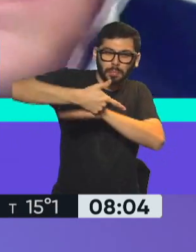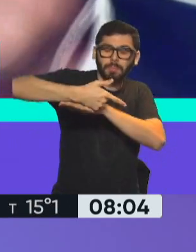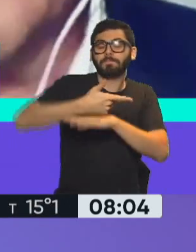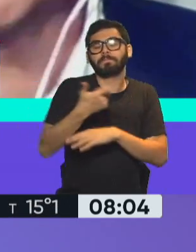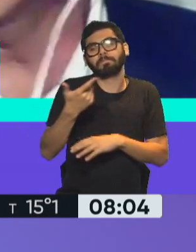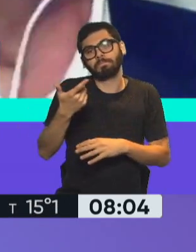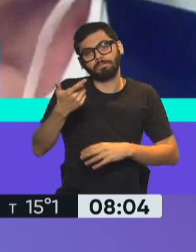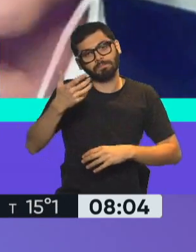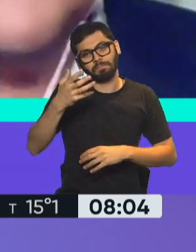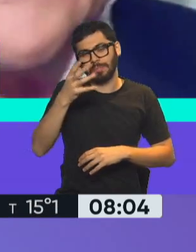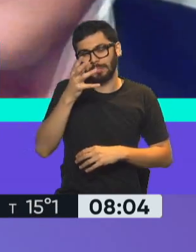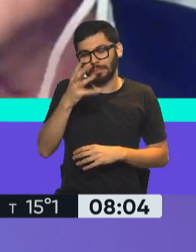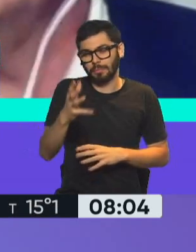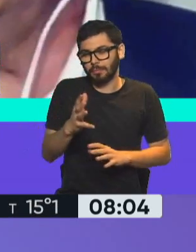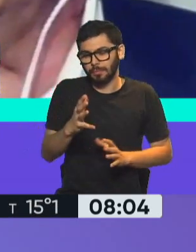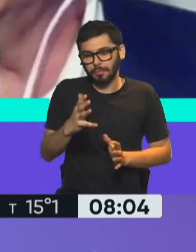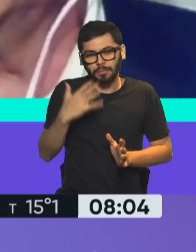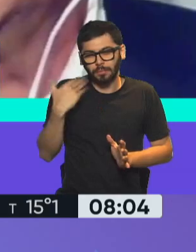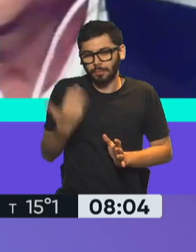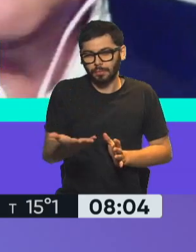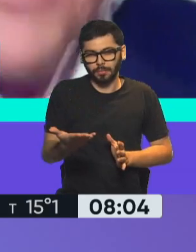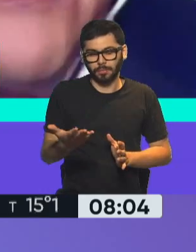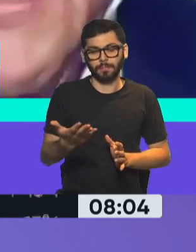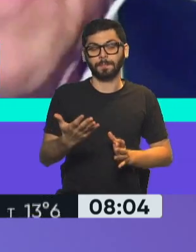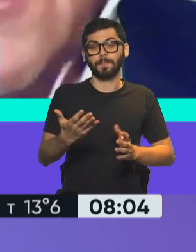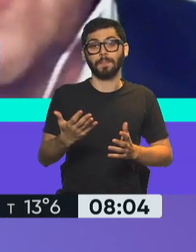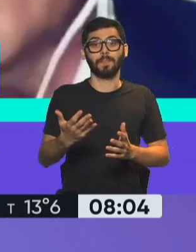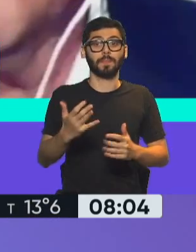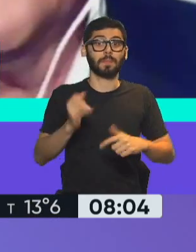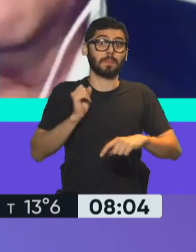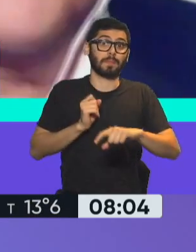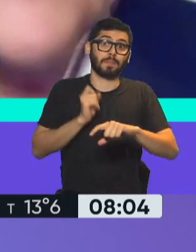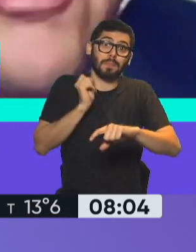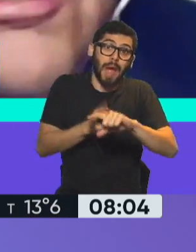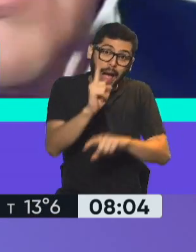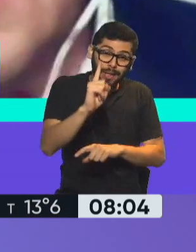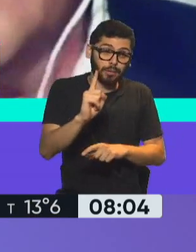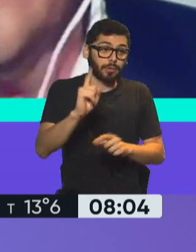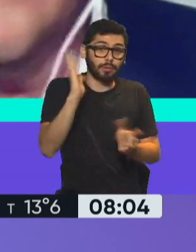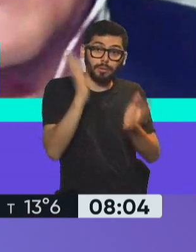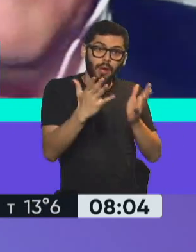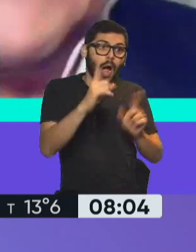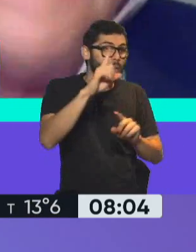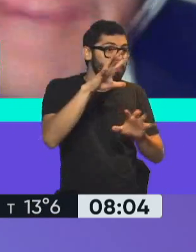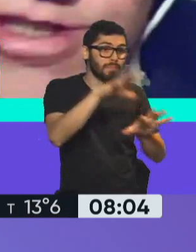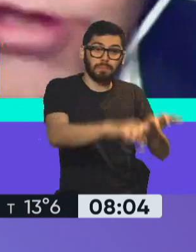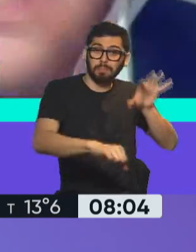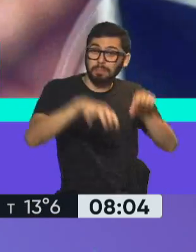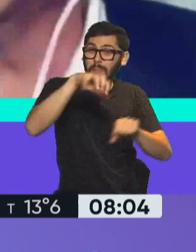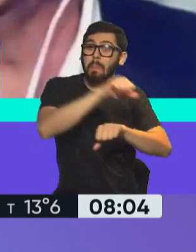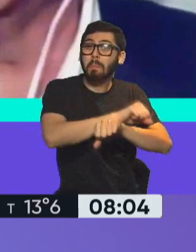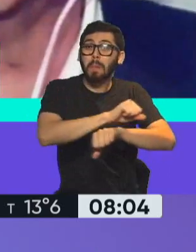aberrante de cualquier punto de vista. Y aparte hubo una represión donde hubo presos, miles de